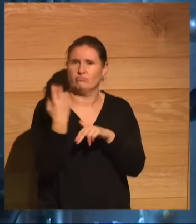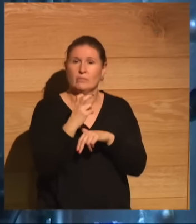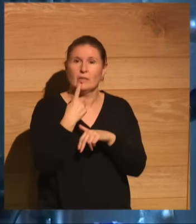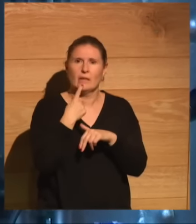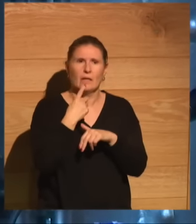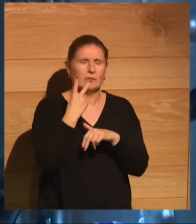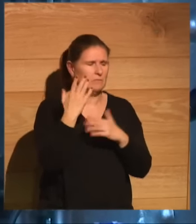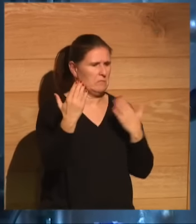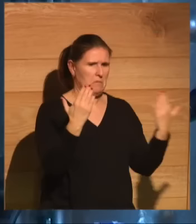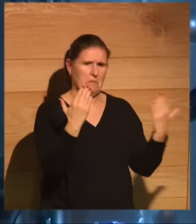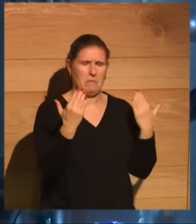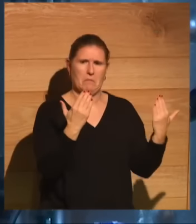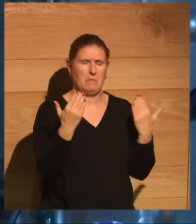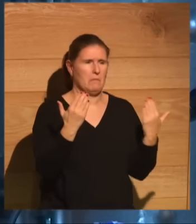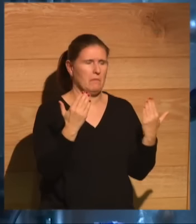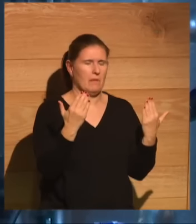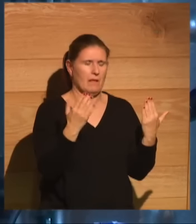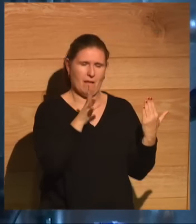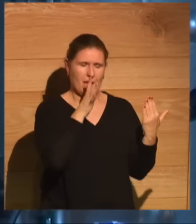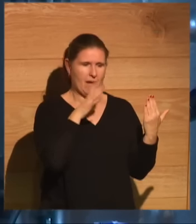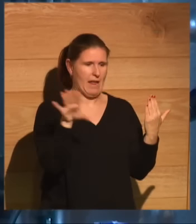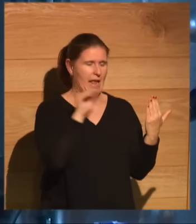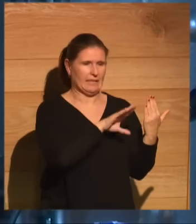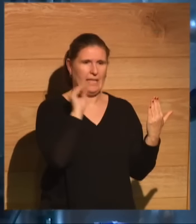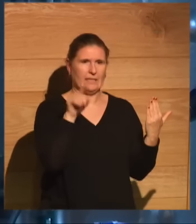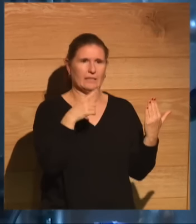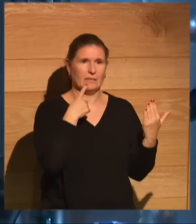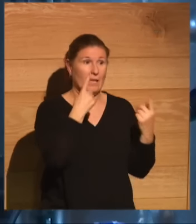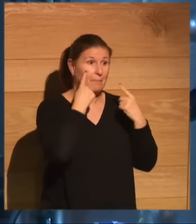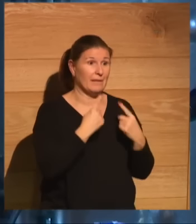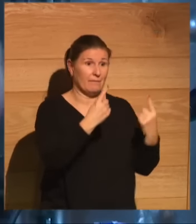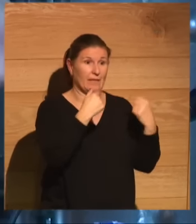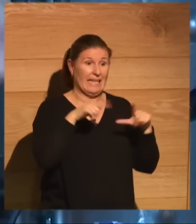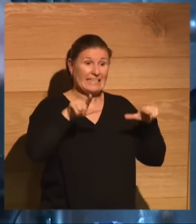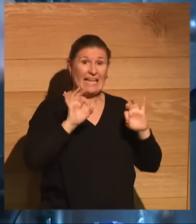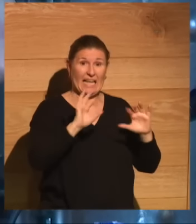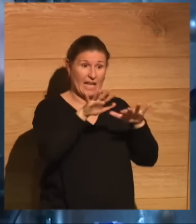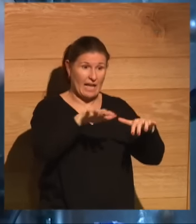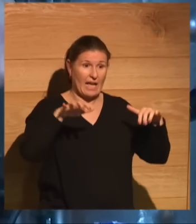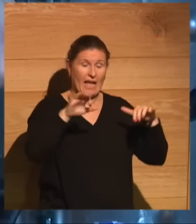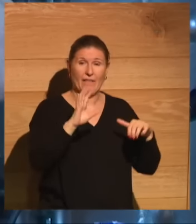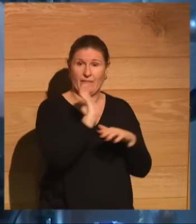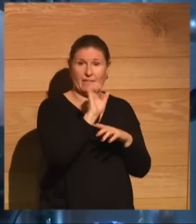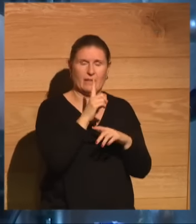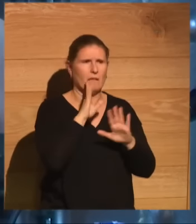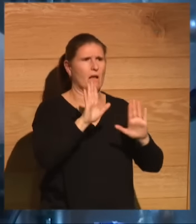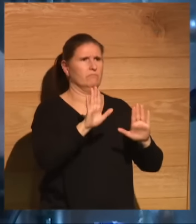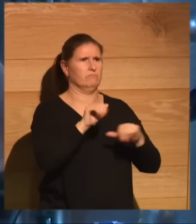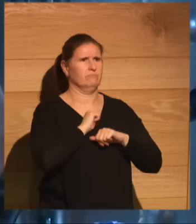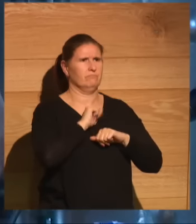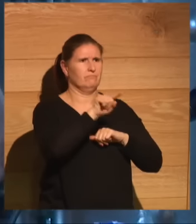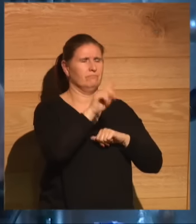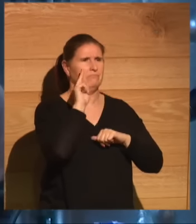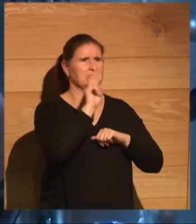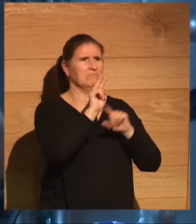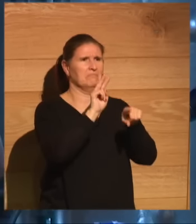dos ideas en las que de repente empiezas a entender. Yo, por lo menos yo recuerdo que es la primera vez que yo entiendo en una sala de cine, espera, aquí hay alguien